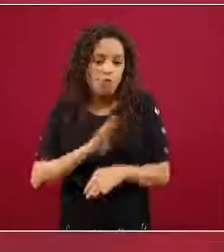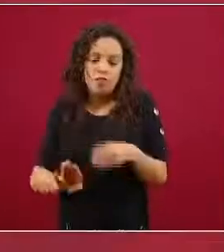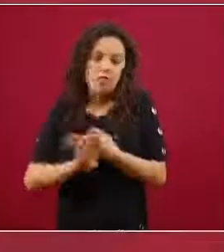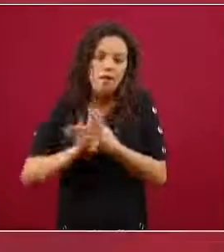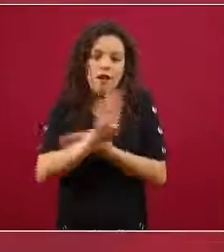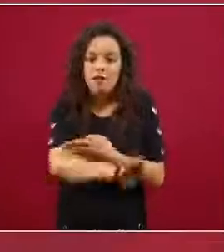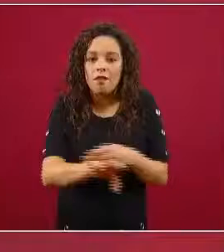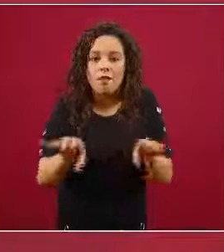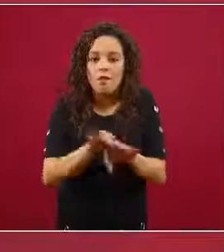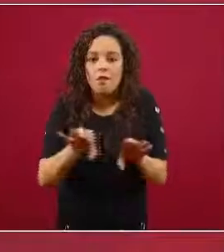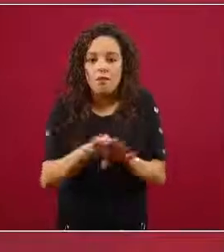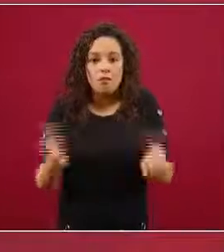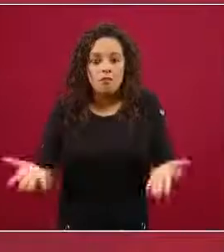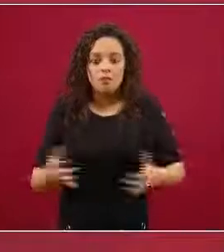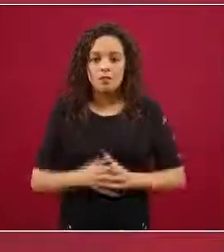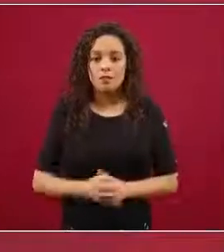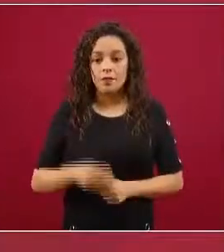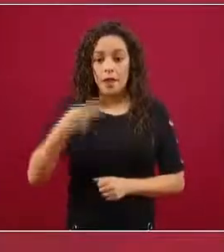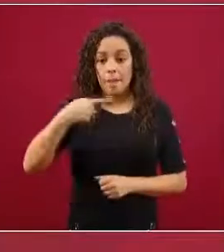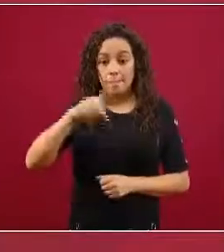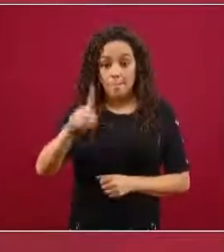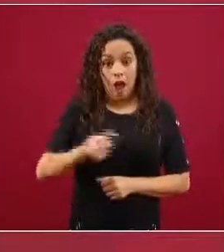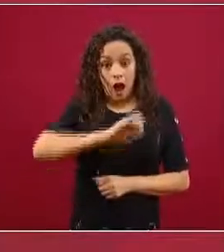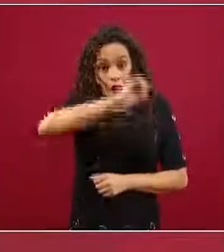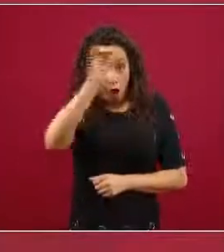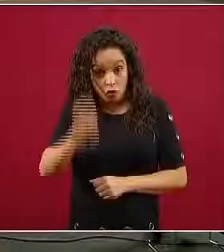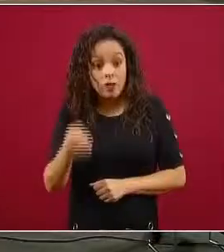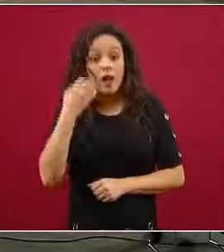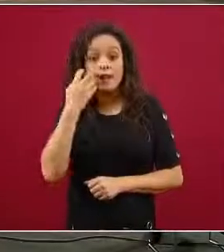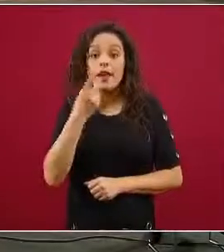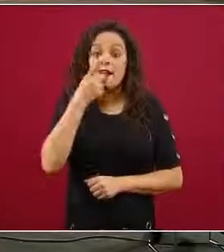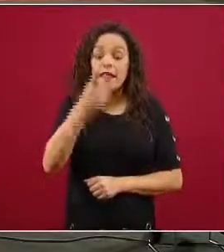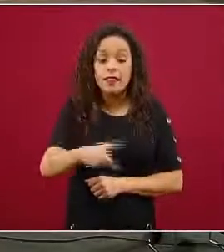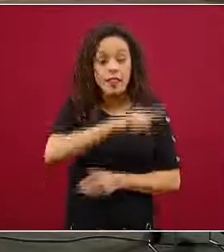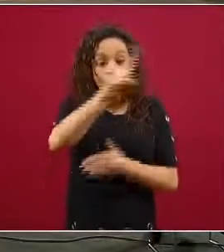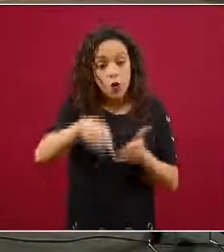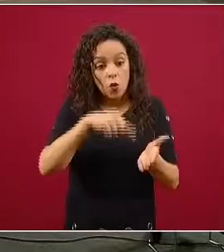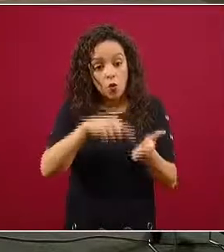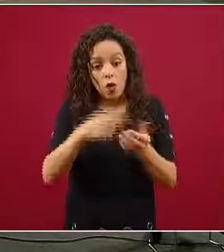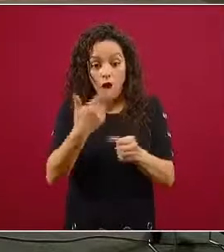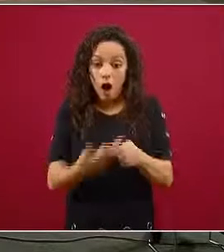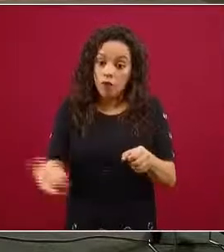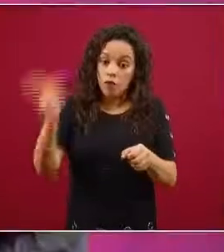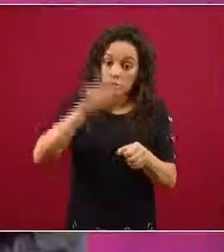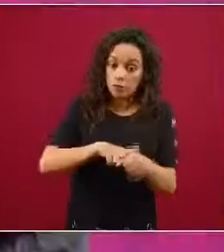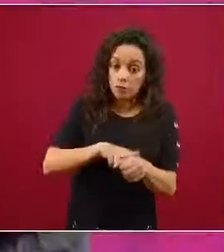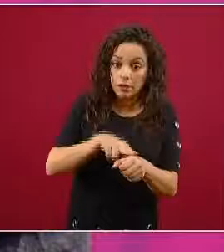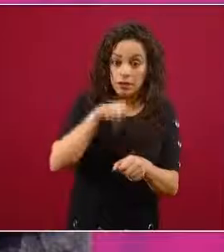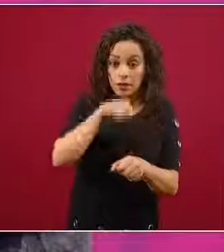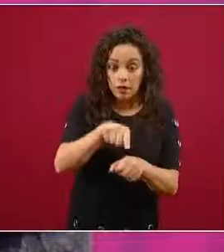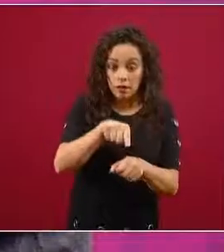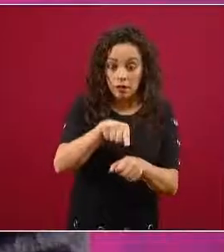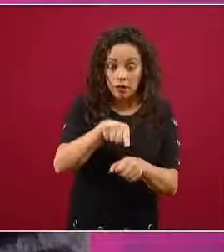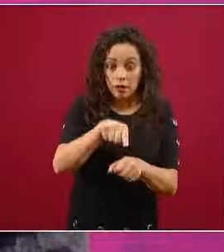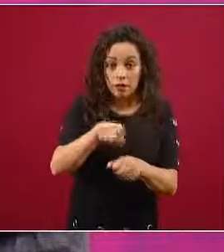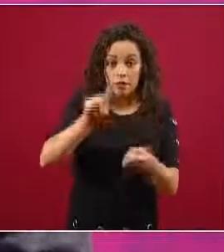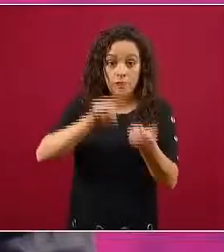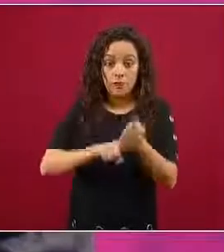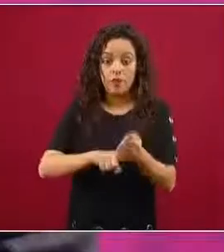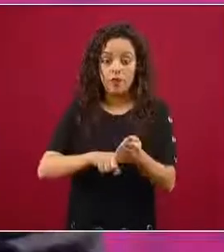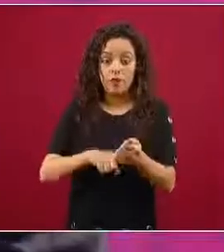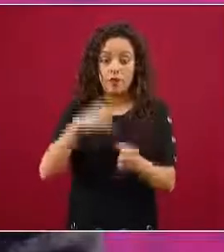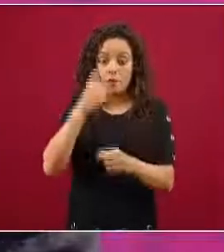pero no necesariamente las unidades de atención, particularmente las del primer nivel de atención, son